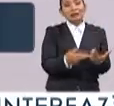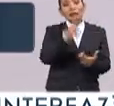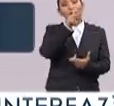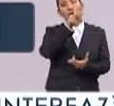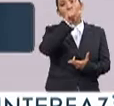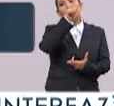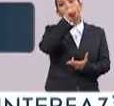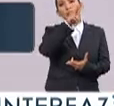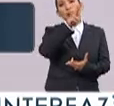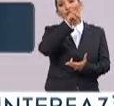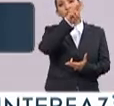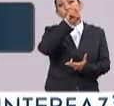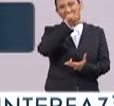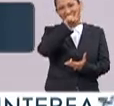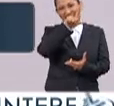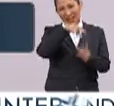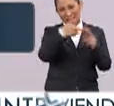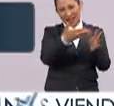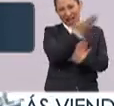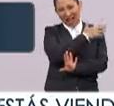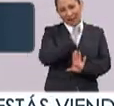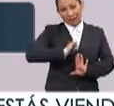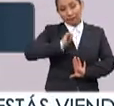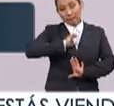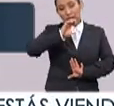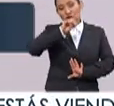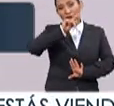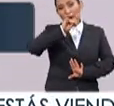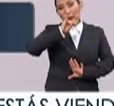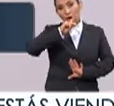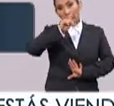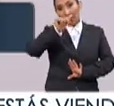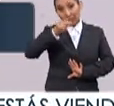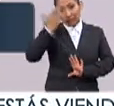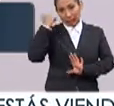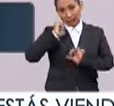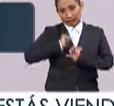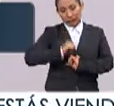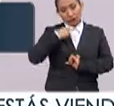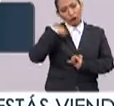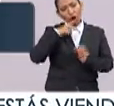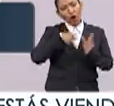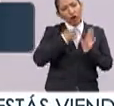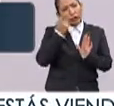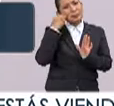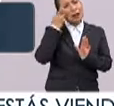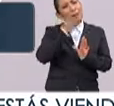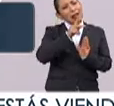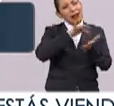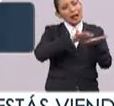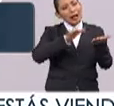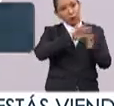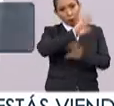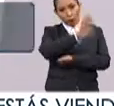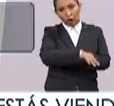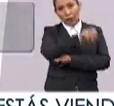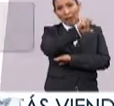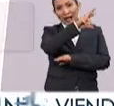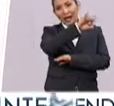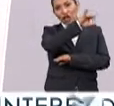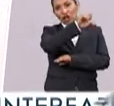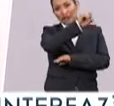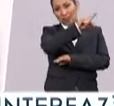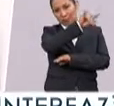plural una revista que dirige octavio paz y me puse a leerlo a partir del fallecimiento de marco